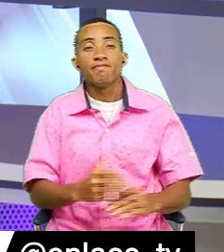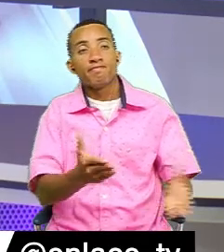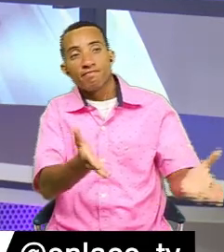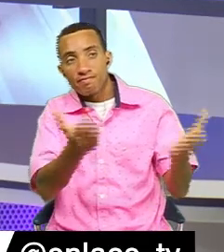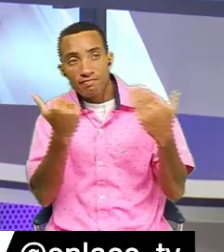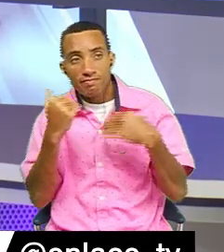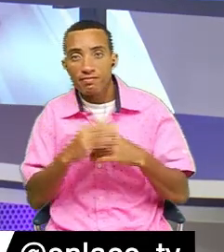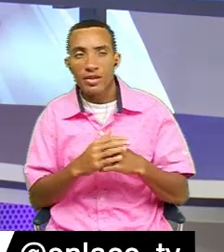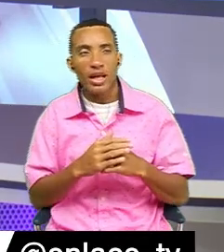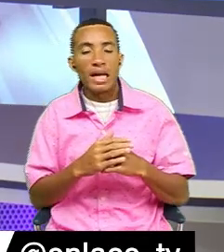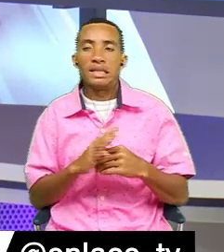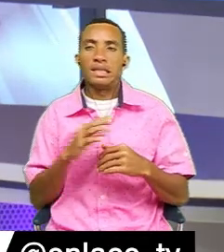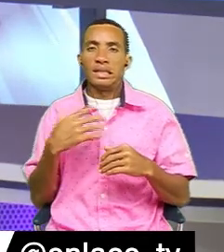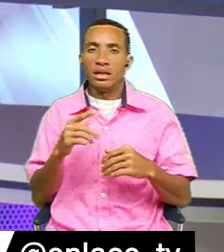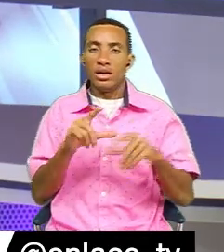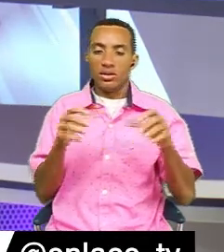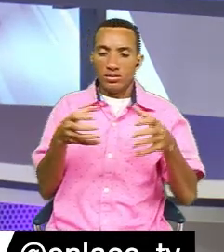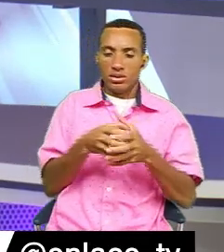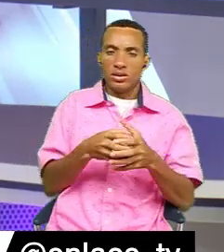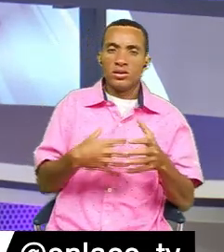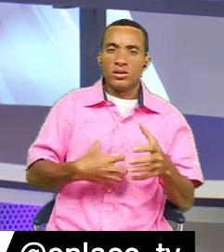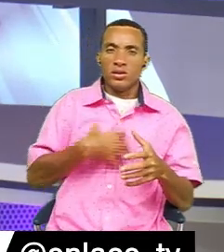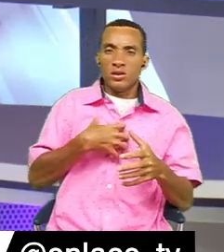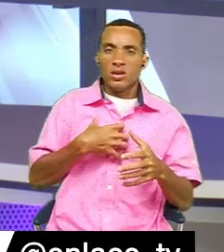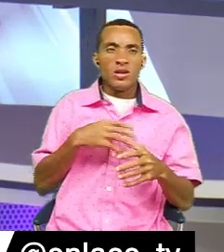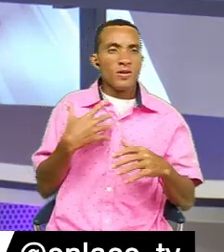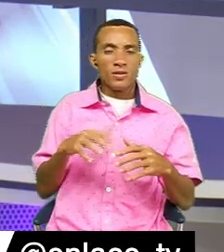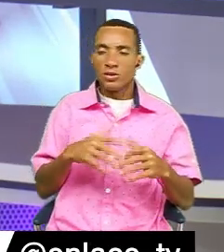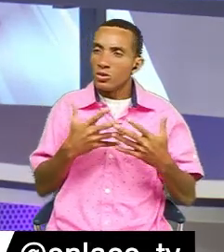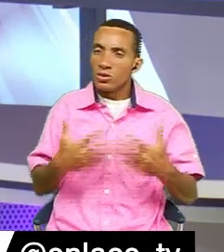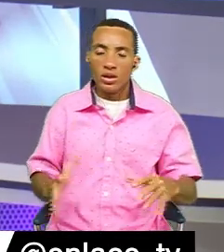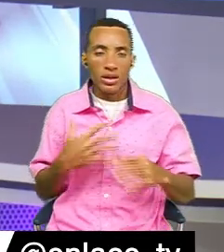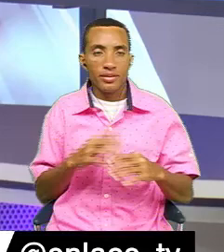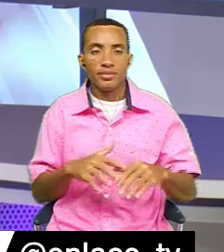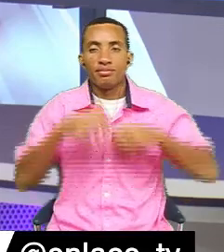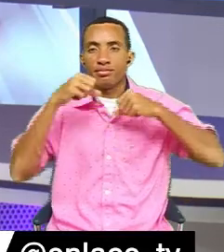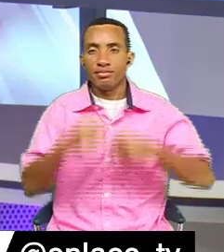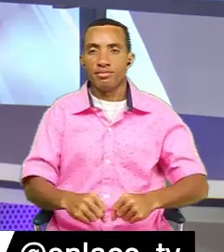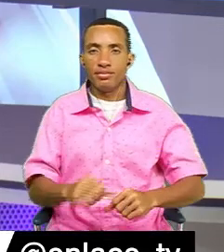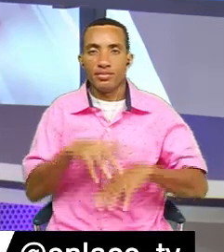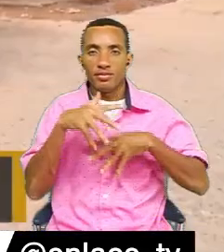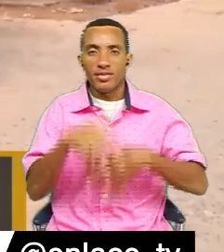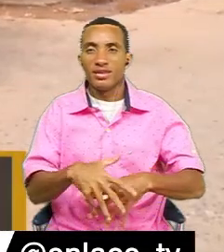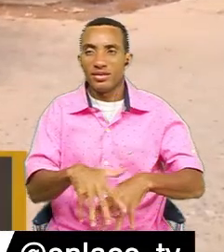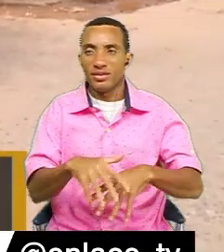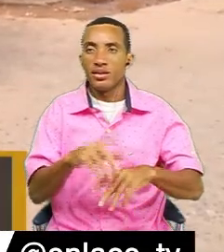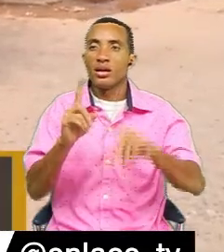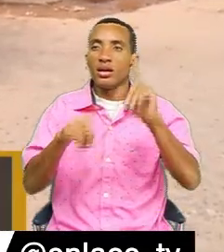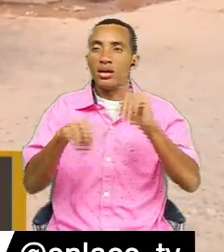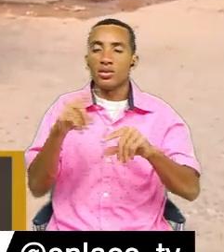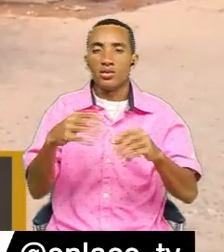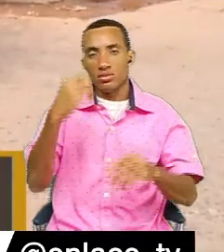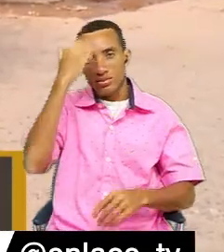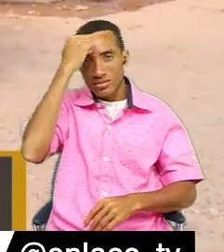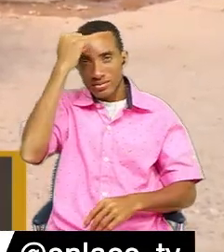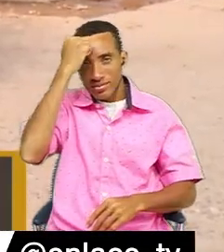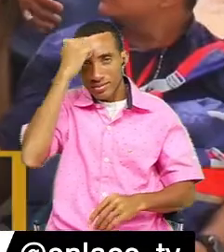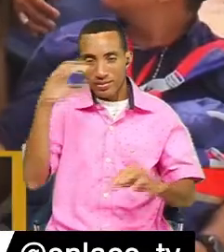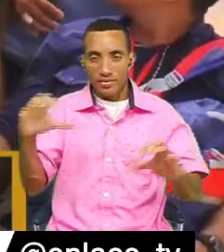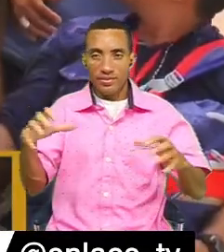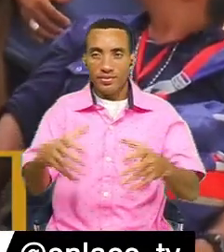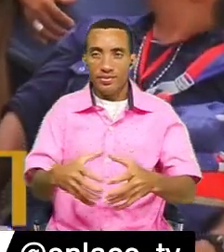Educadores en las últimas horas realizó un plantón en la vía de acceso a este megacolegio. Docentes y miembros del Sindicato de Educadores, como se